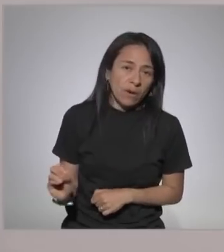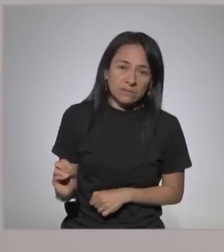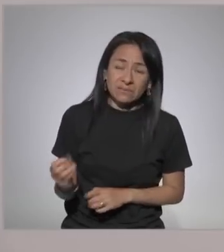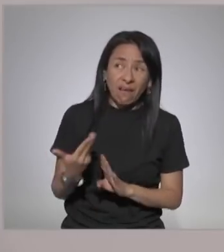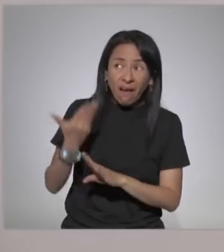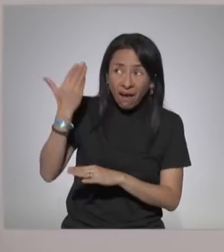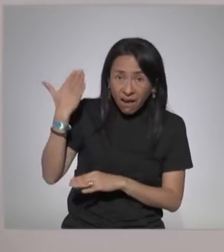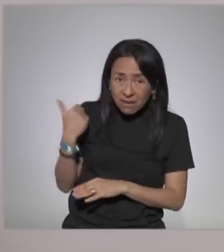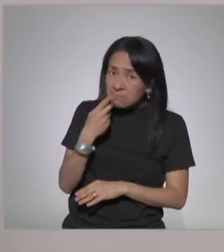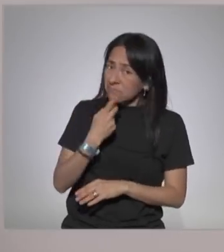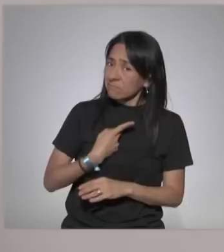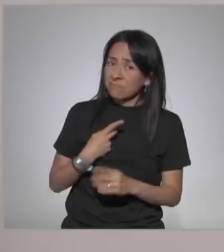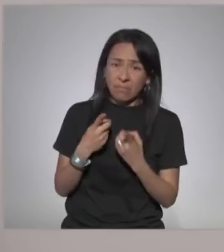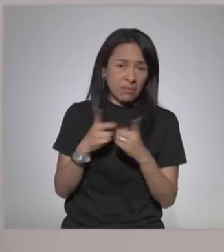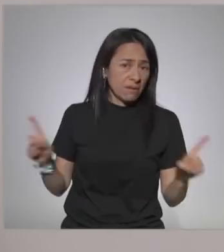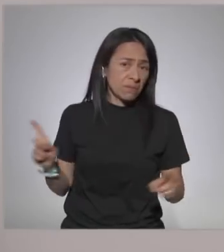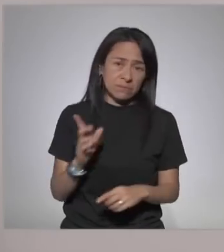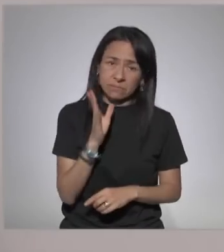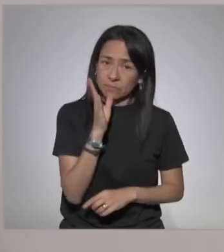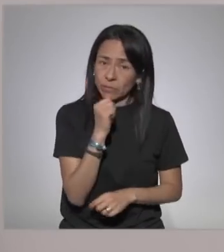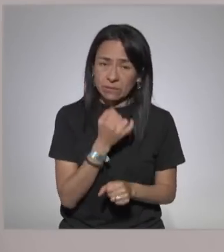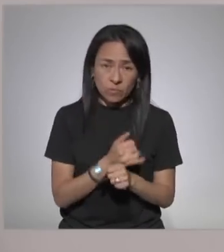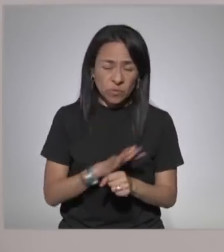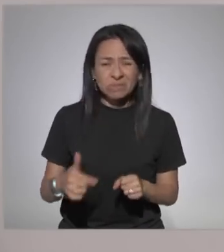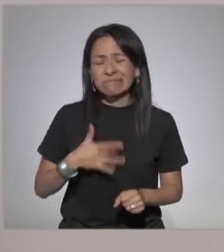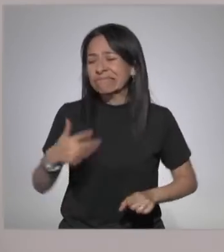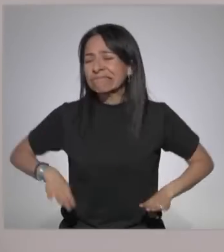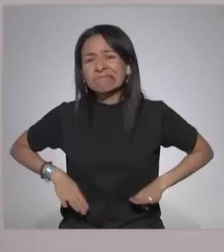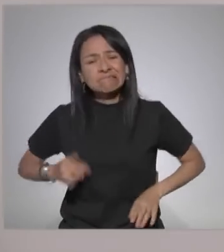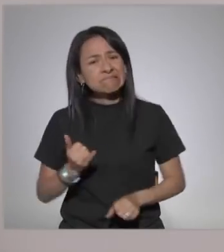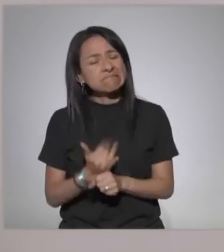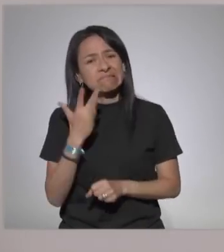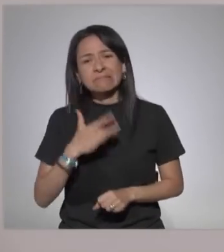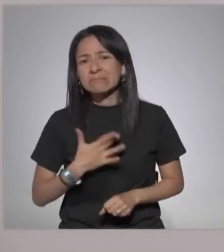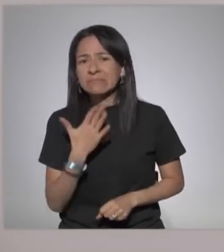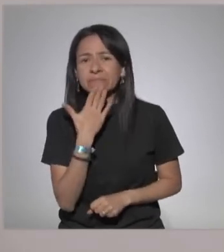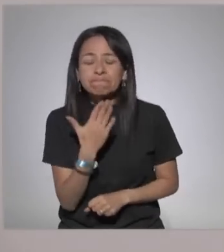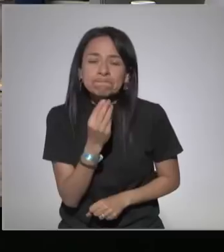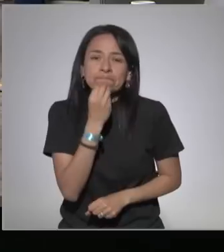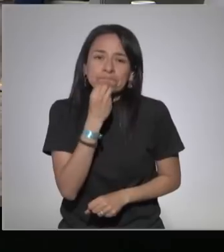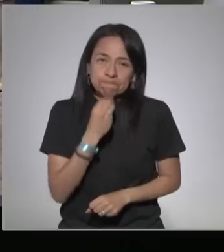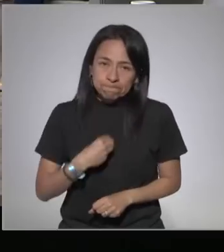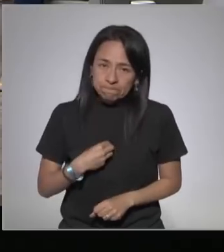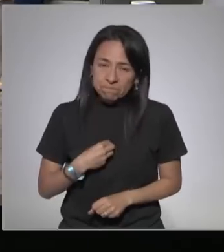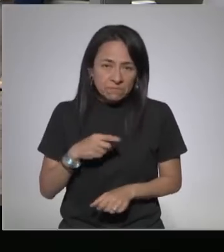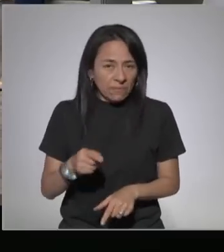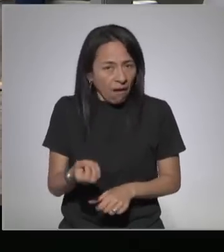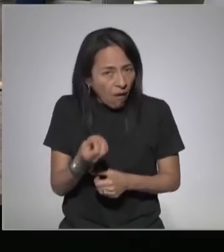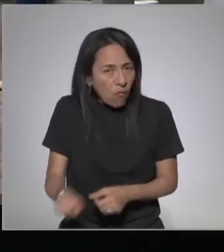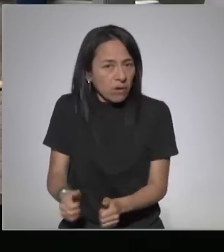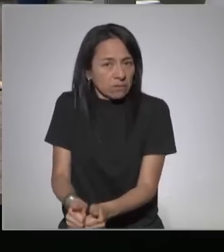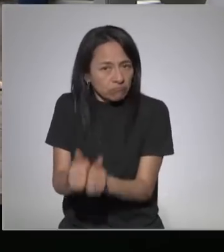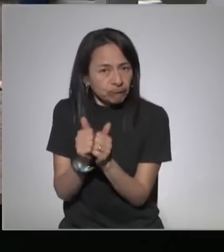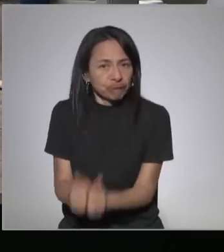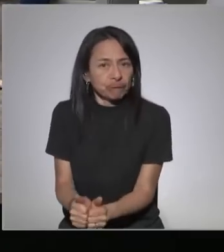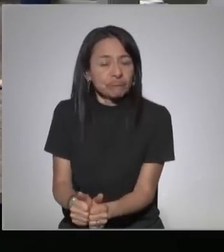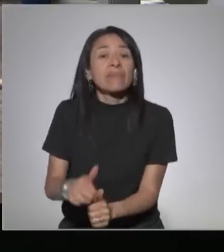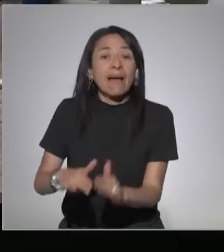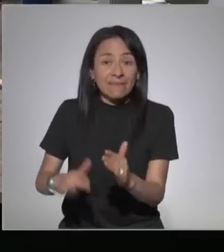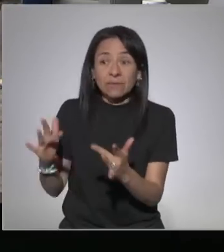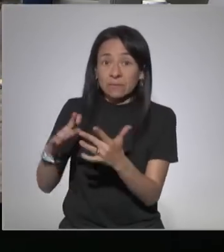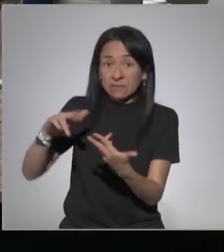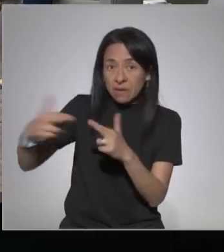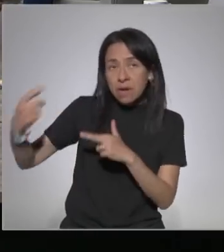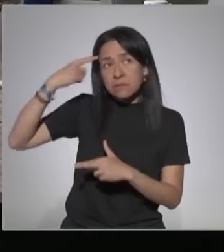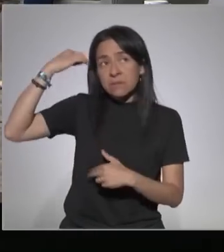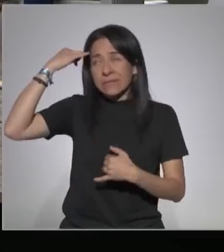una posibilidad? Y aunque tú no estuvieras a gusto, pues no te podías salir de esos matrimonios. Porque a veces idealizamos mucho las